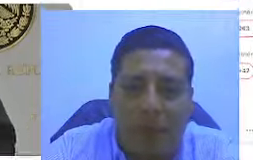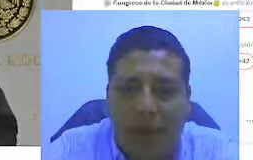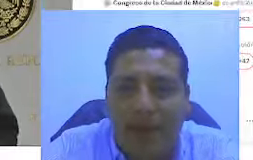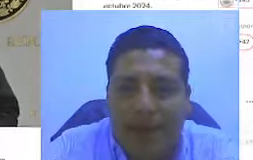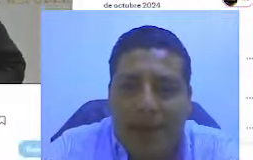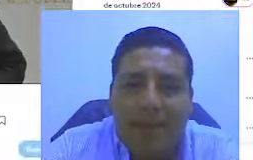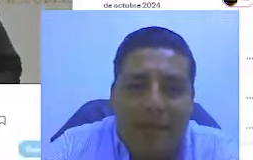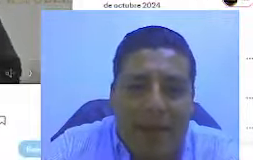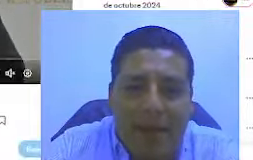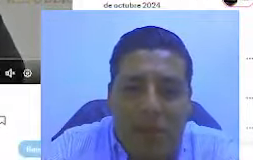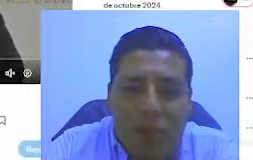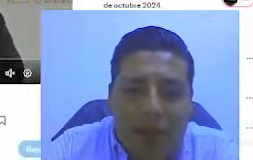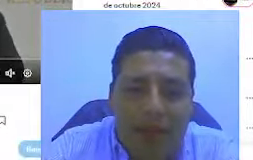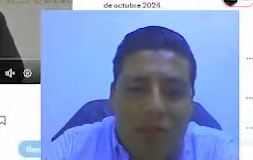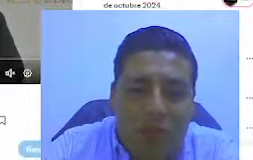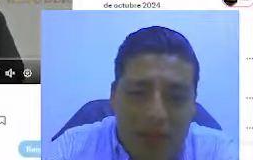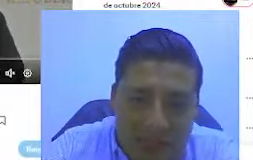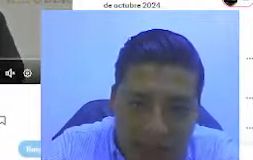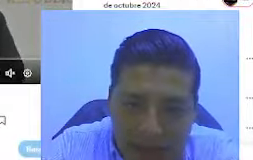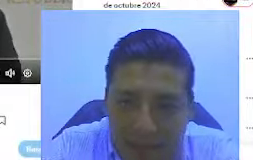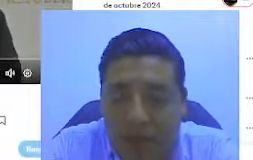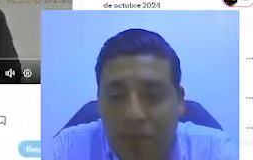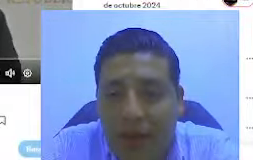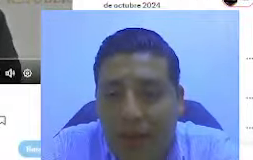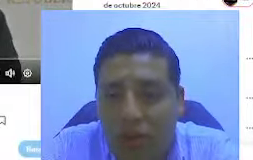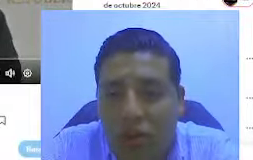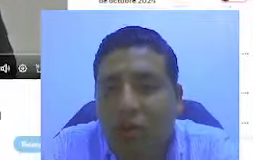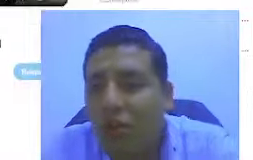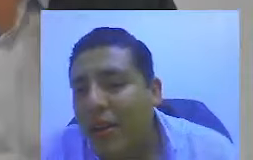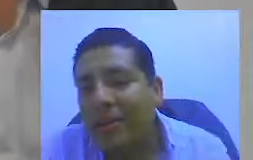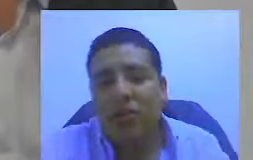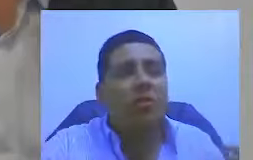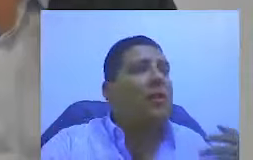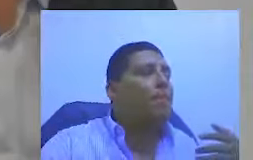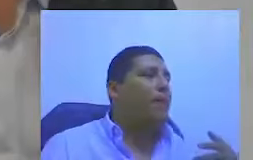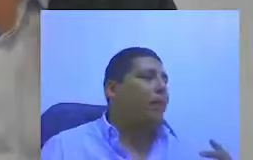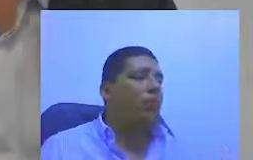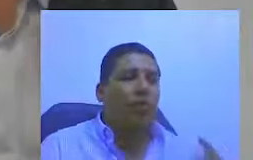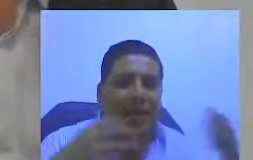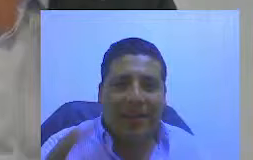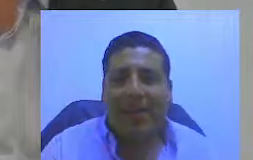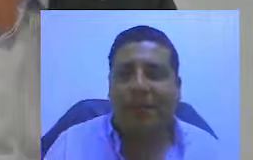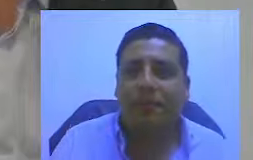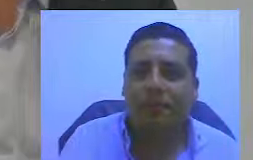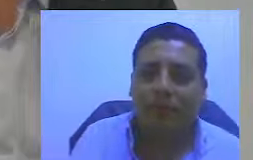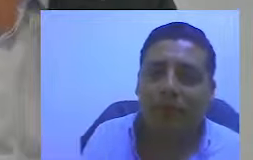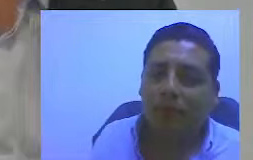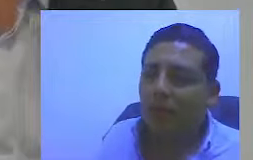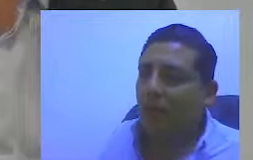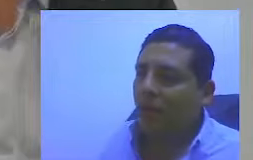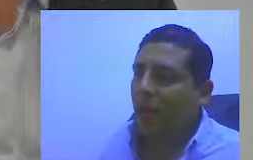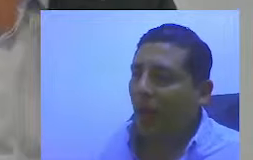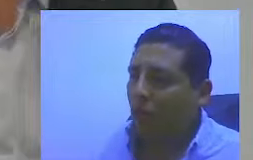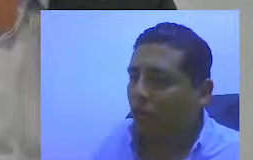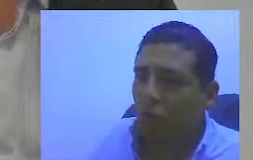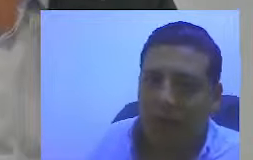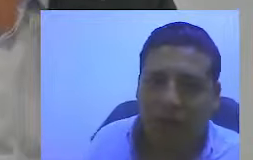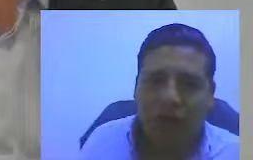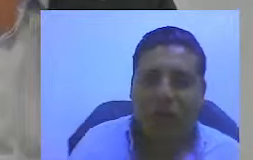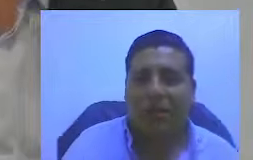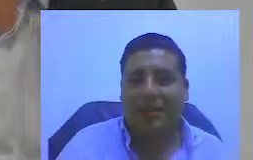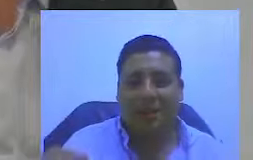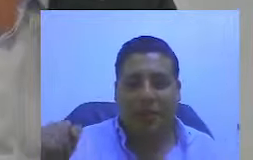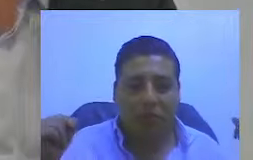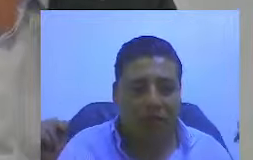de la corte por parte del poder judicial porque no son no se perjudica a